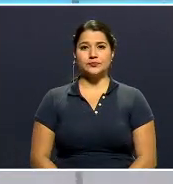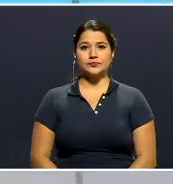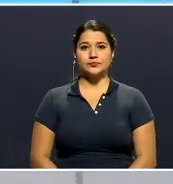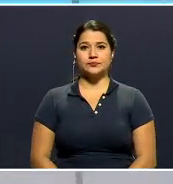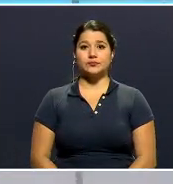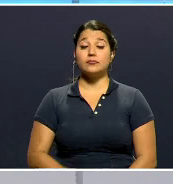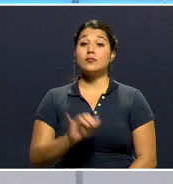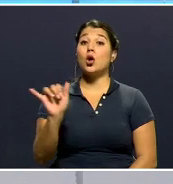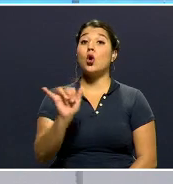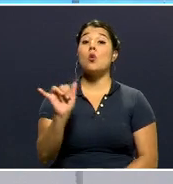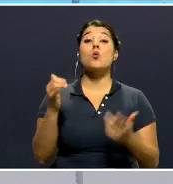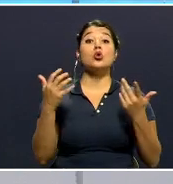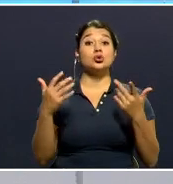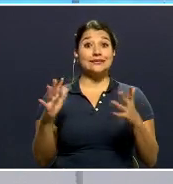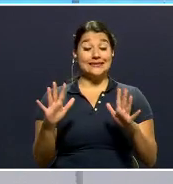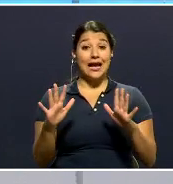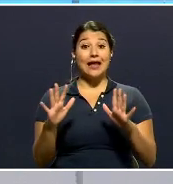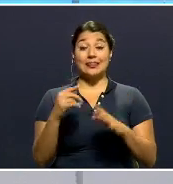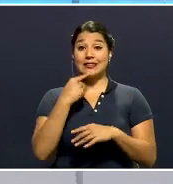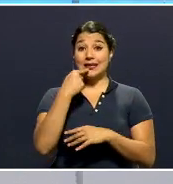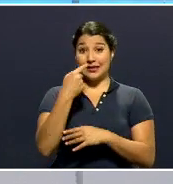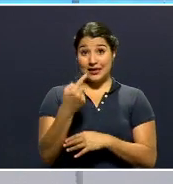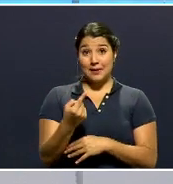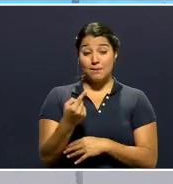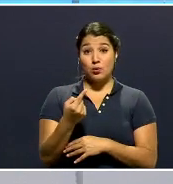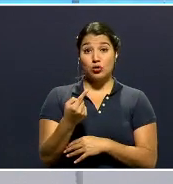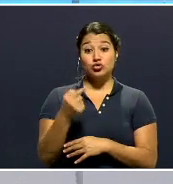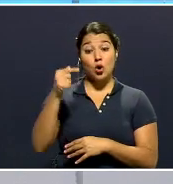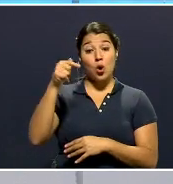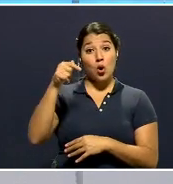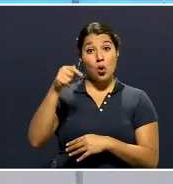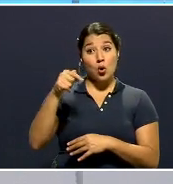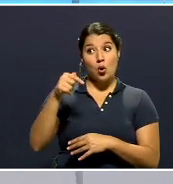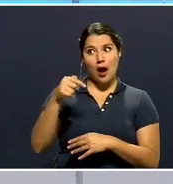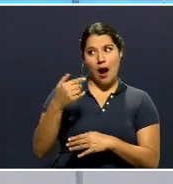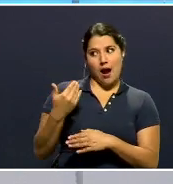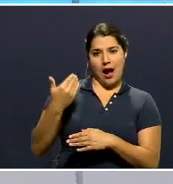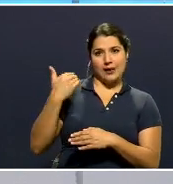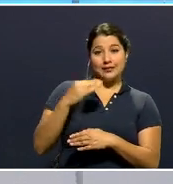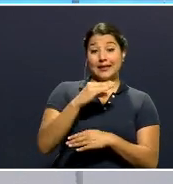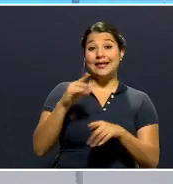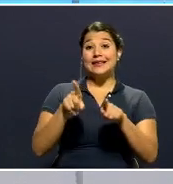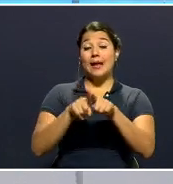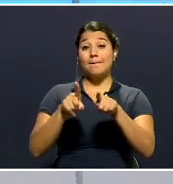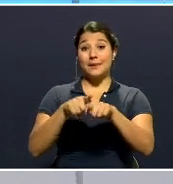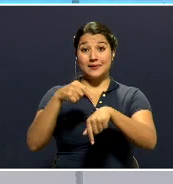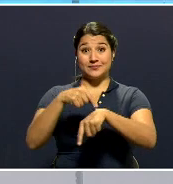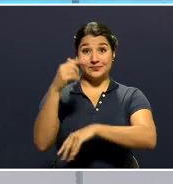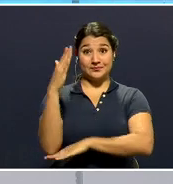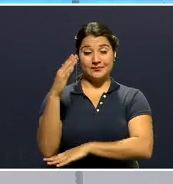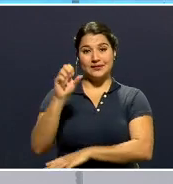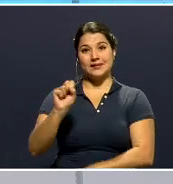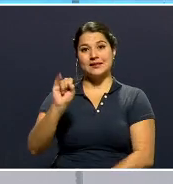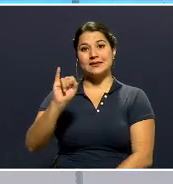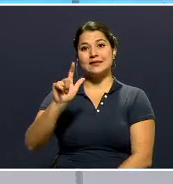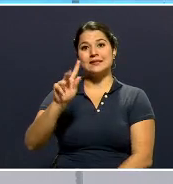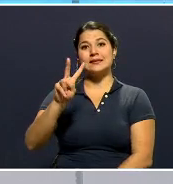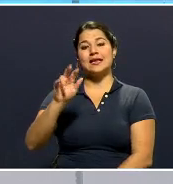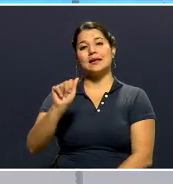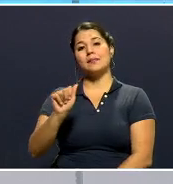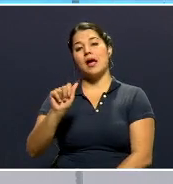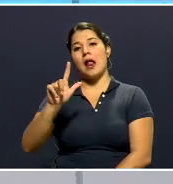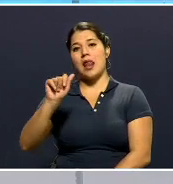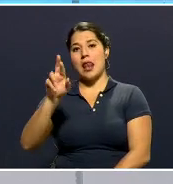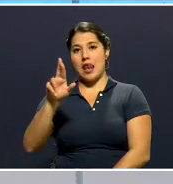Y como ya lo hemos venido informando a lo largo de esta edición y también durante el mediodía, Silvia Lara asumirá de forma